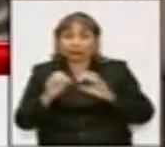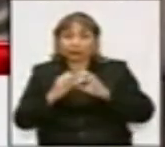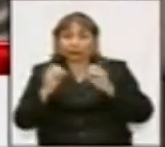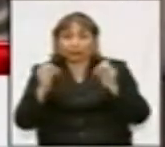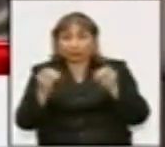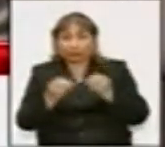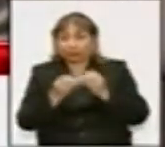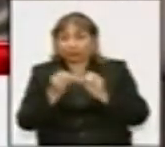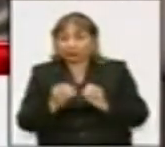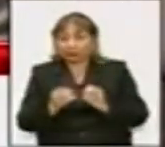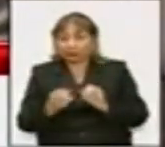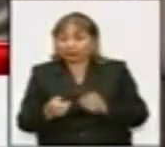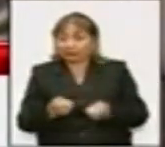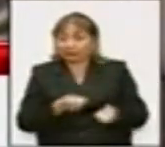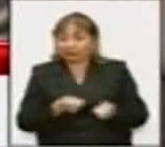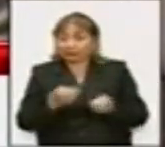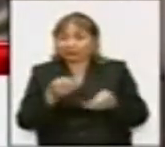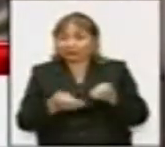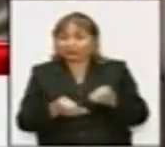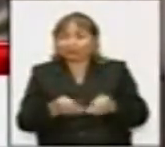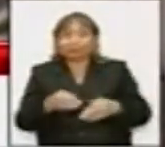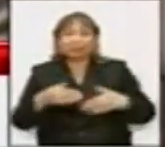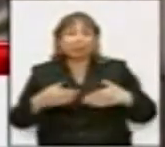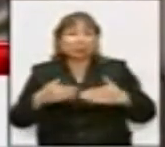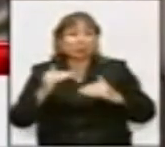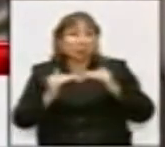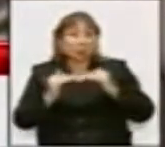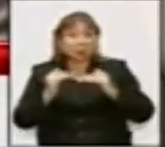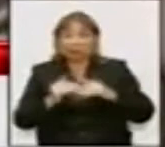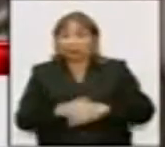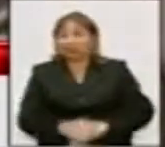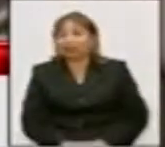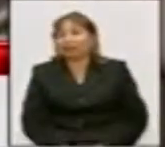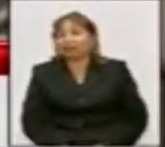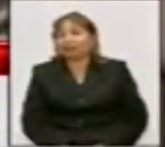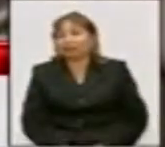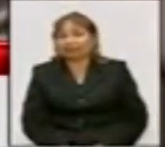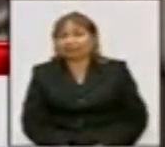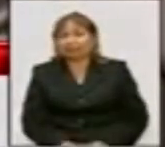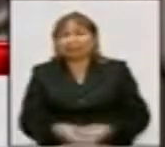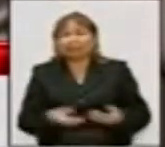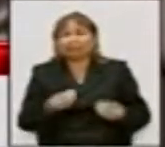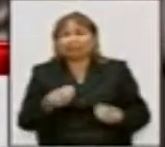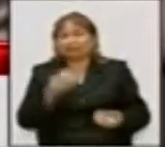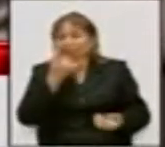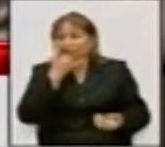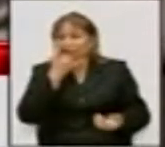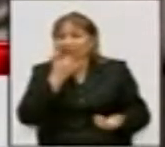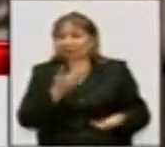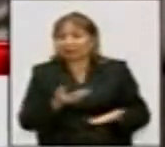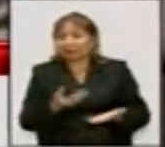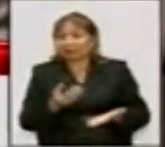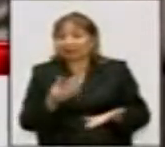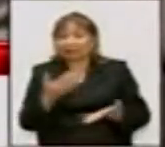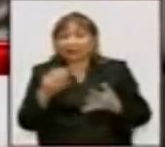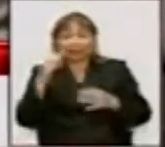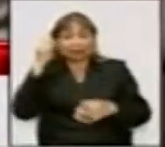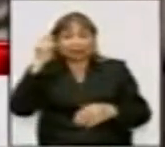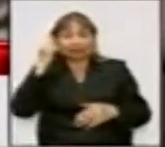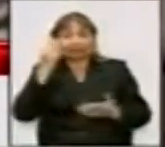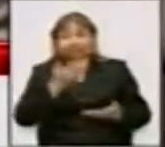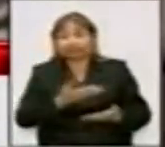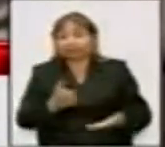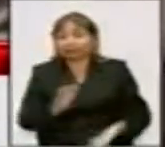como el poder ejecutivo el parlamento juegan un rol pero pero porque existe eso detenido porque ellos son los que hacen la política